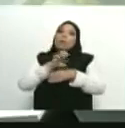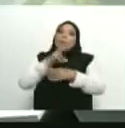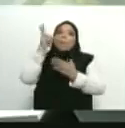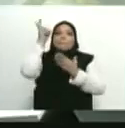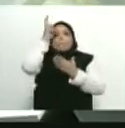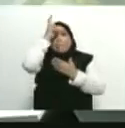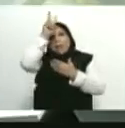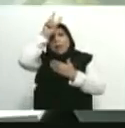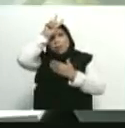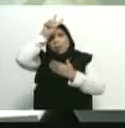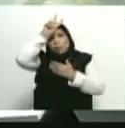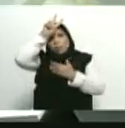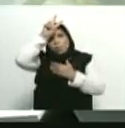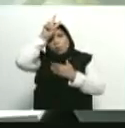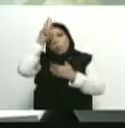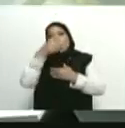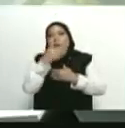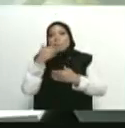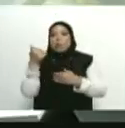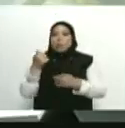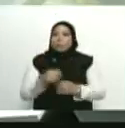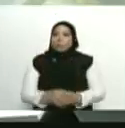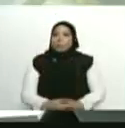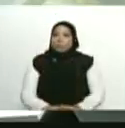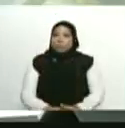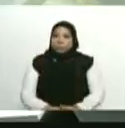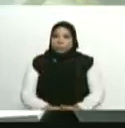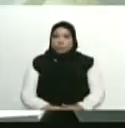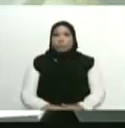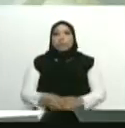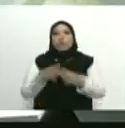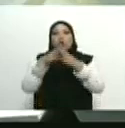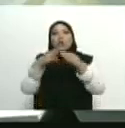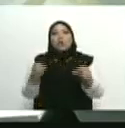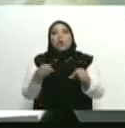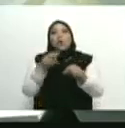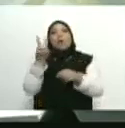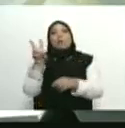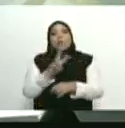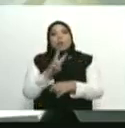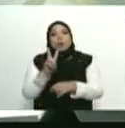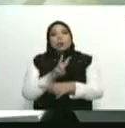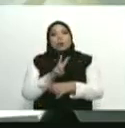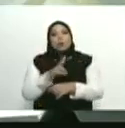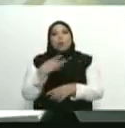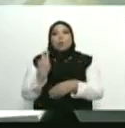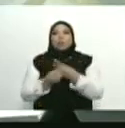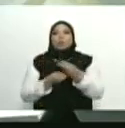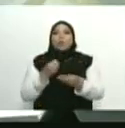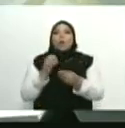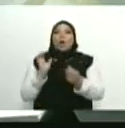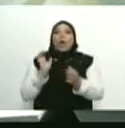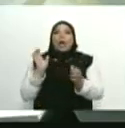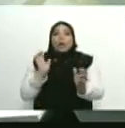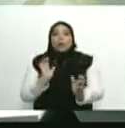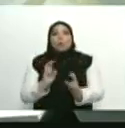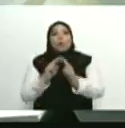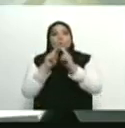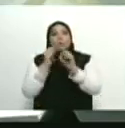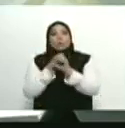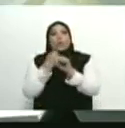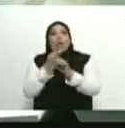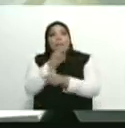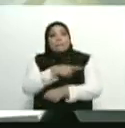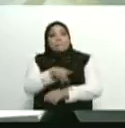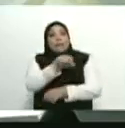y recuperación, mejor dicho, de todo ese territorio que había sido capturado por el Imperio